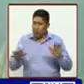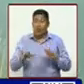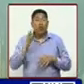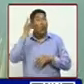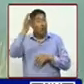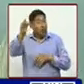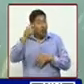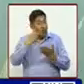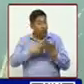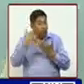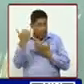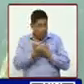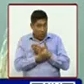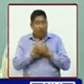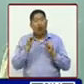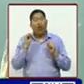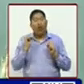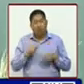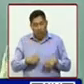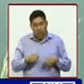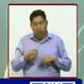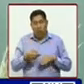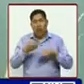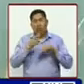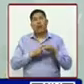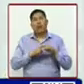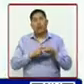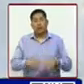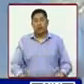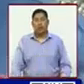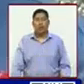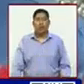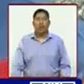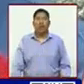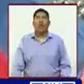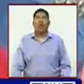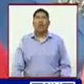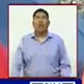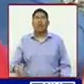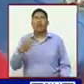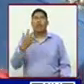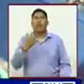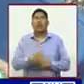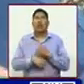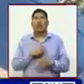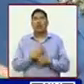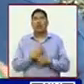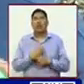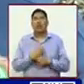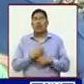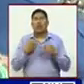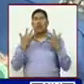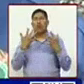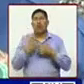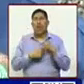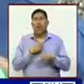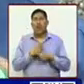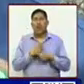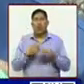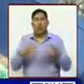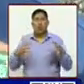futuros proyectos el caudal también pueda incrementar en su magnitud. En 5 años, 10 años más, la población va a